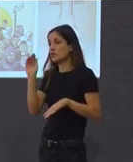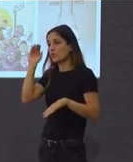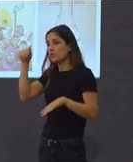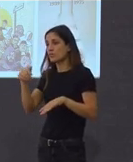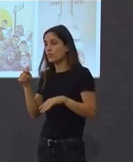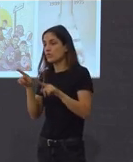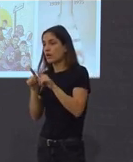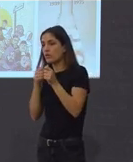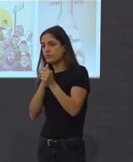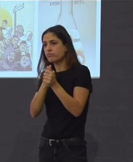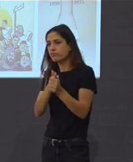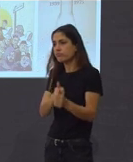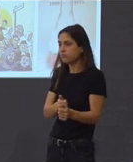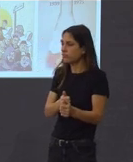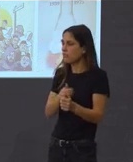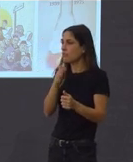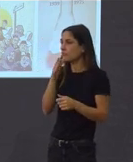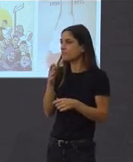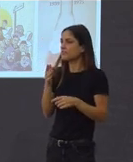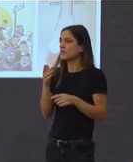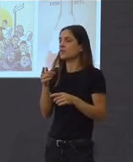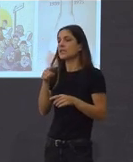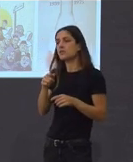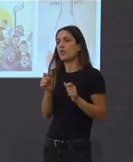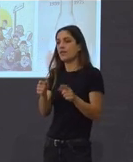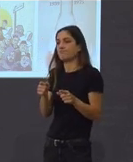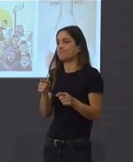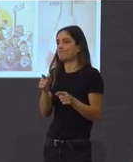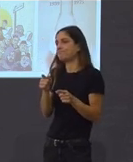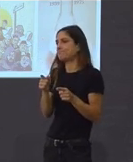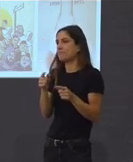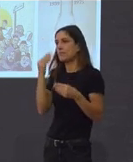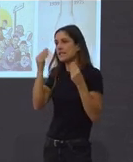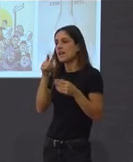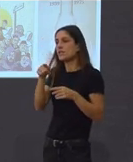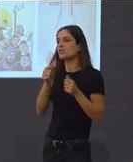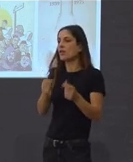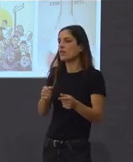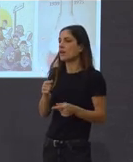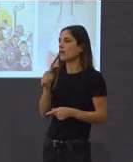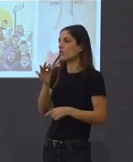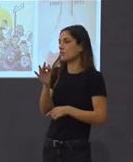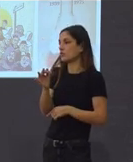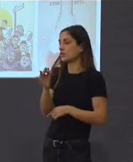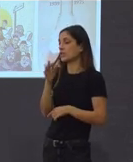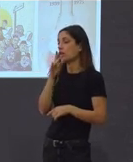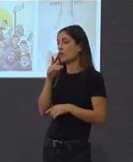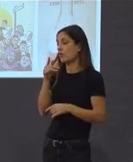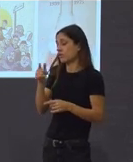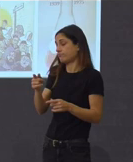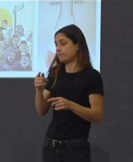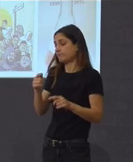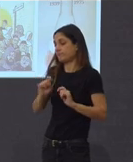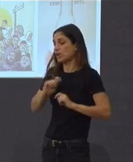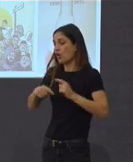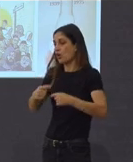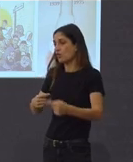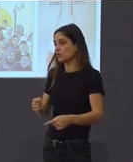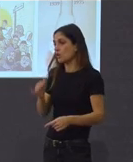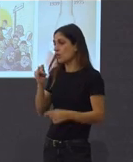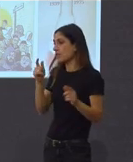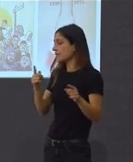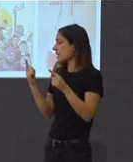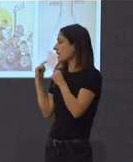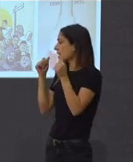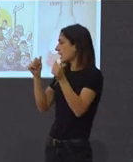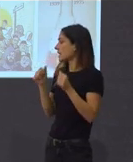justificaba outras cousas, porque iso era bo para o país, e iso tuvo as súas repercusións. Non temos aquí un cartel da